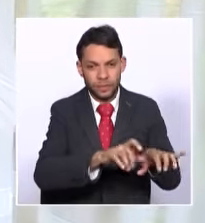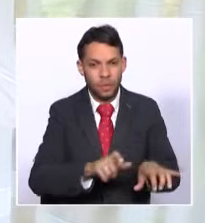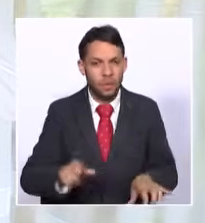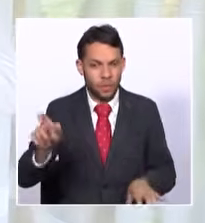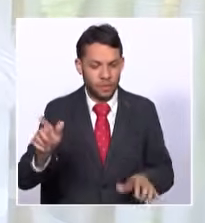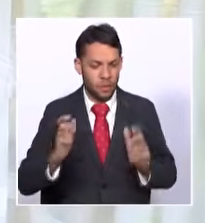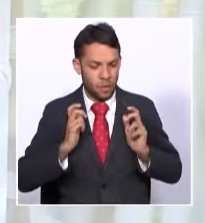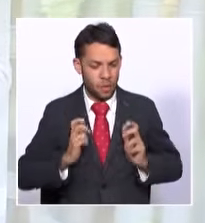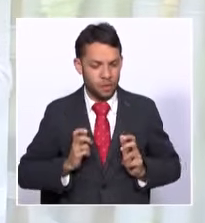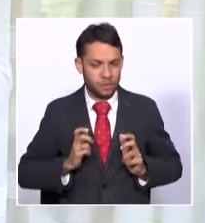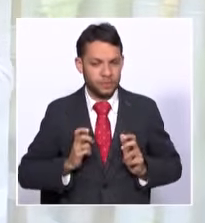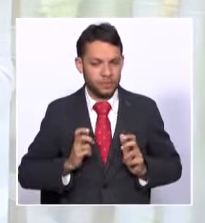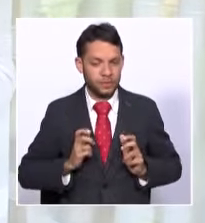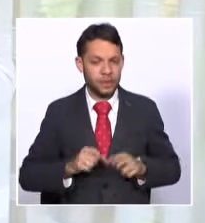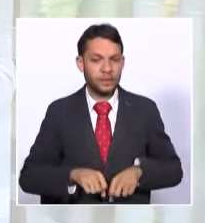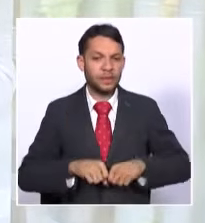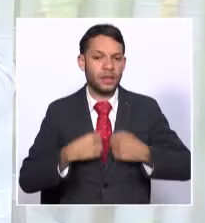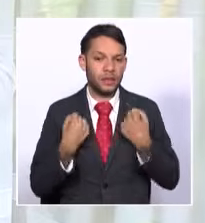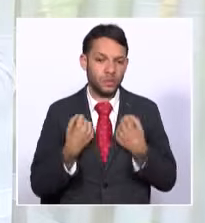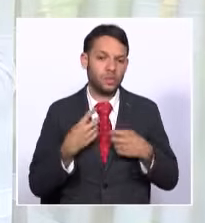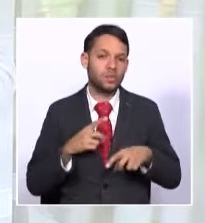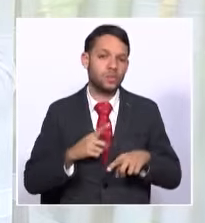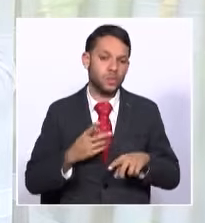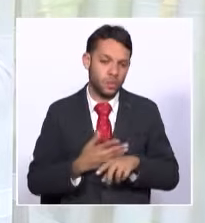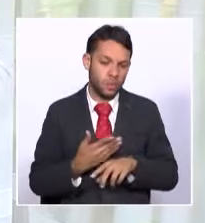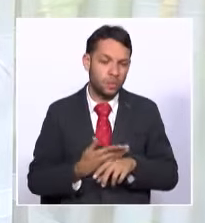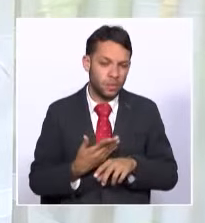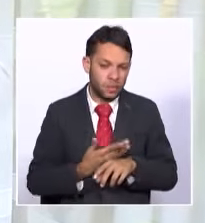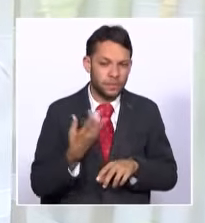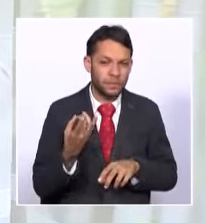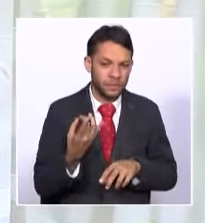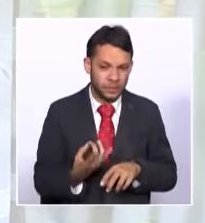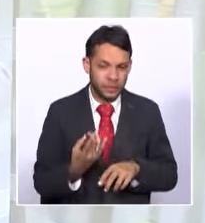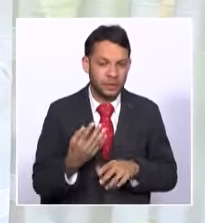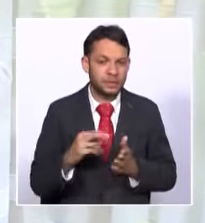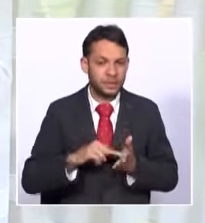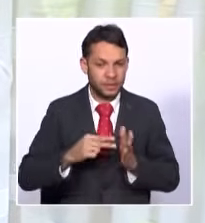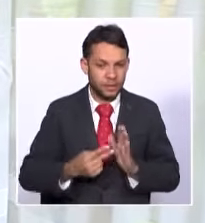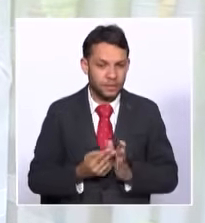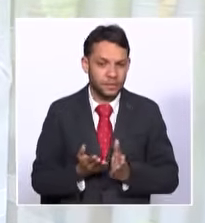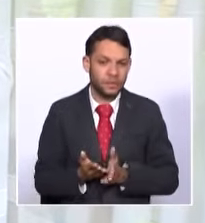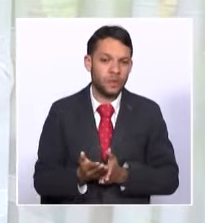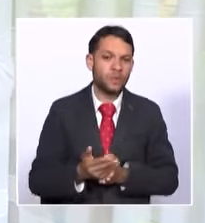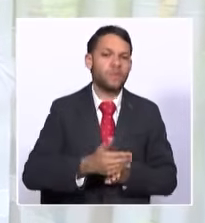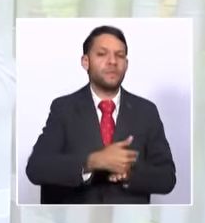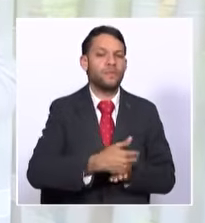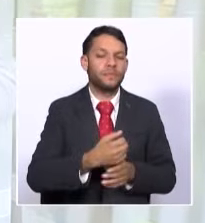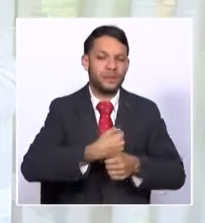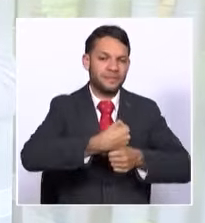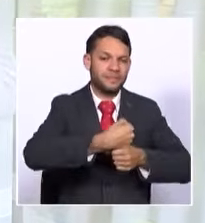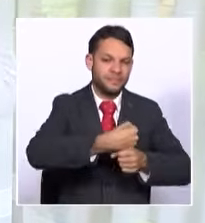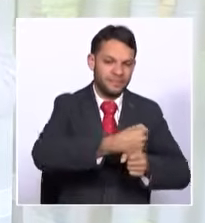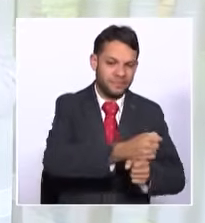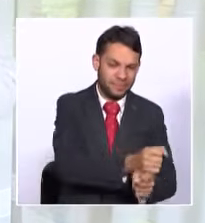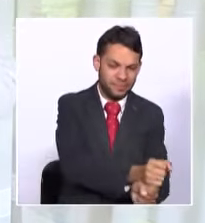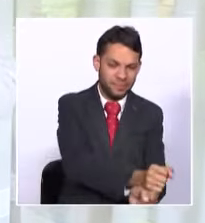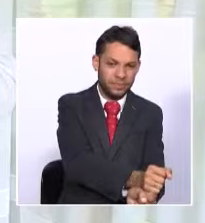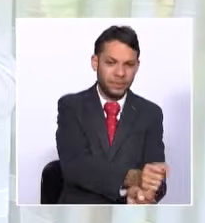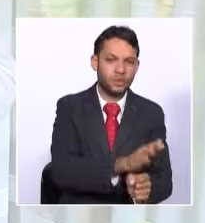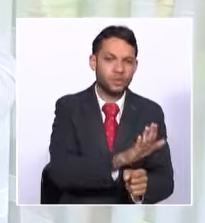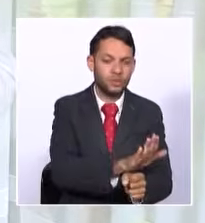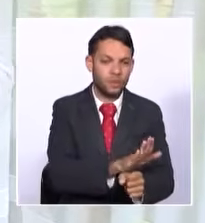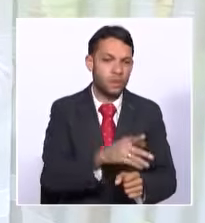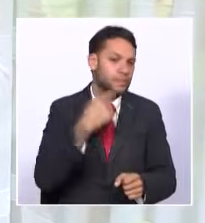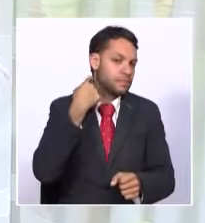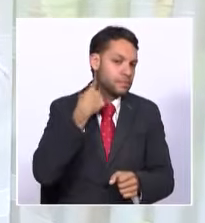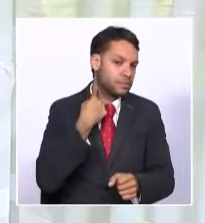posiciones que terminan generando dolor. Son desviaciones, son subluxaciones que empieza a presentarse en la columna,